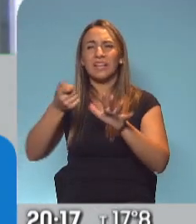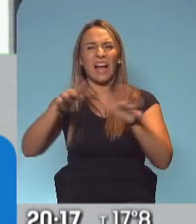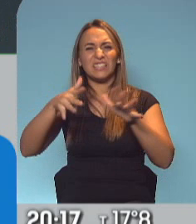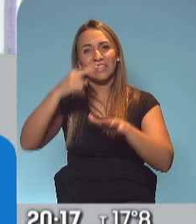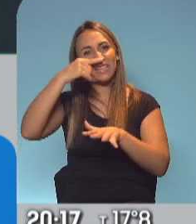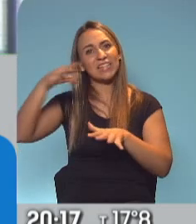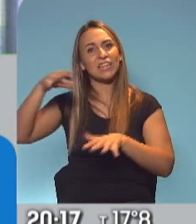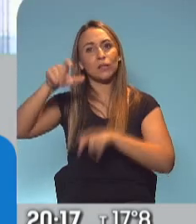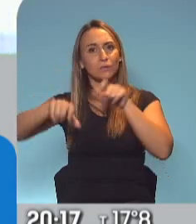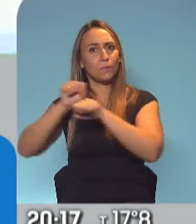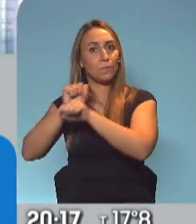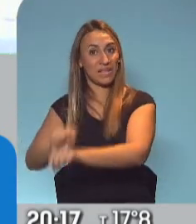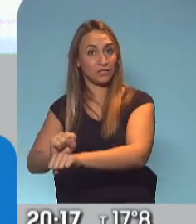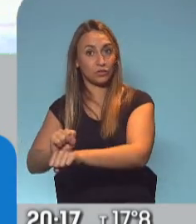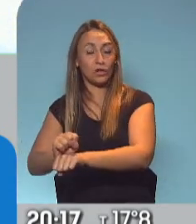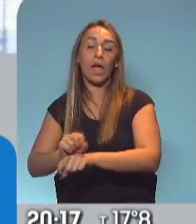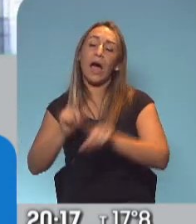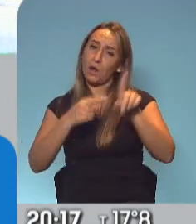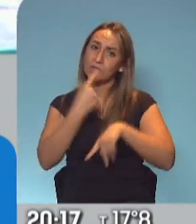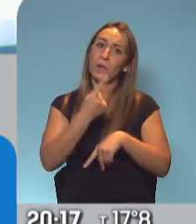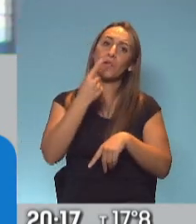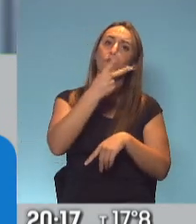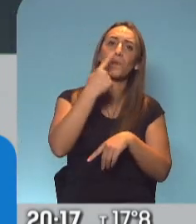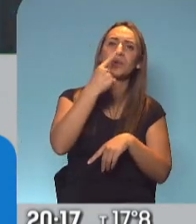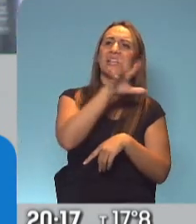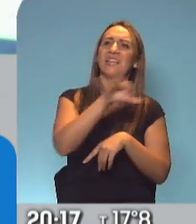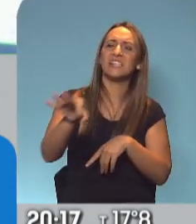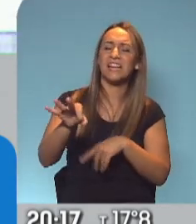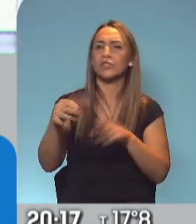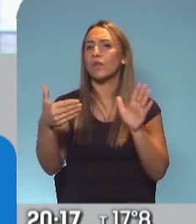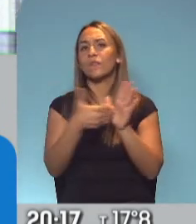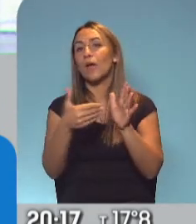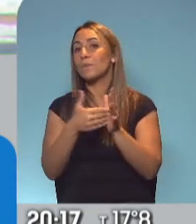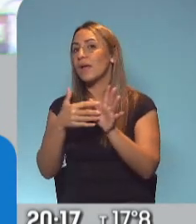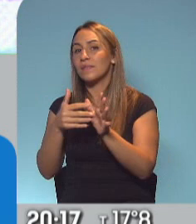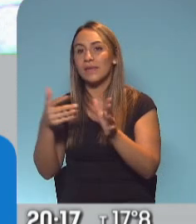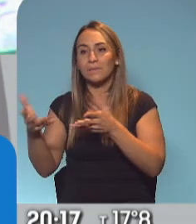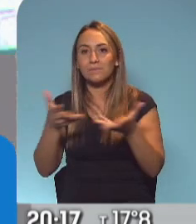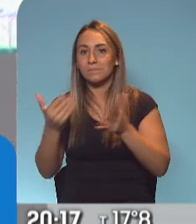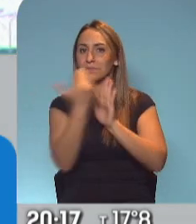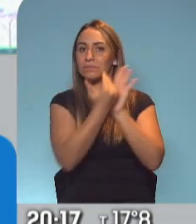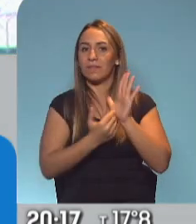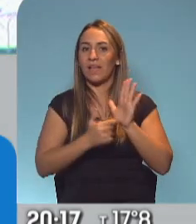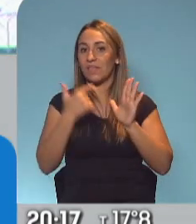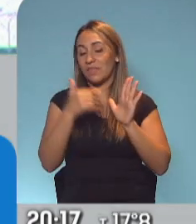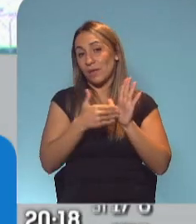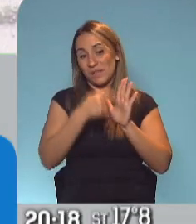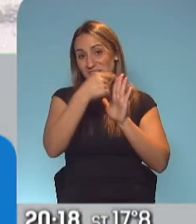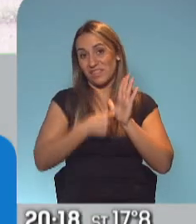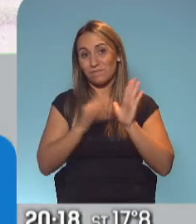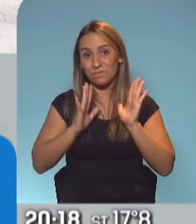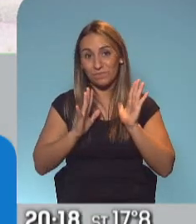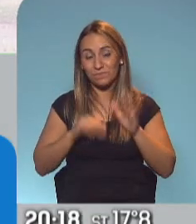otros hablan de un número mayor, de 2.500, porque bueno, depende cuál será el alcance. De todos modos, cabe aclarar